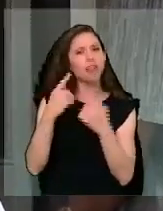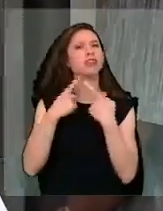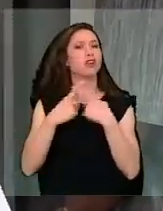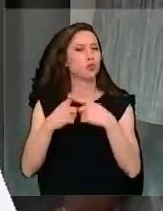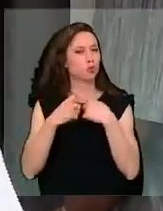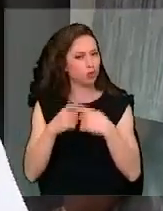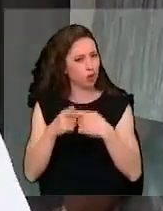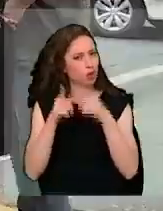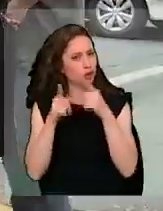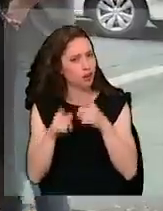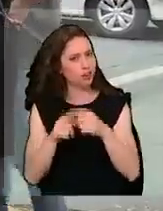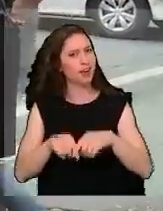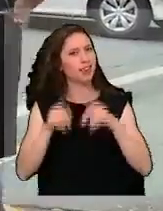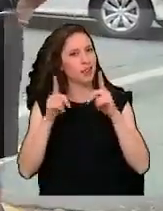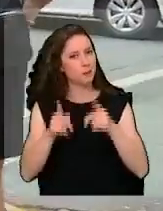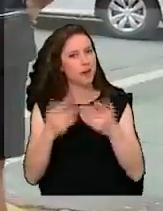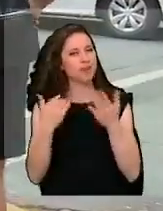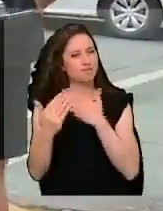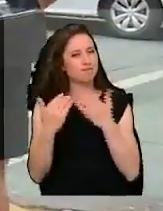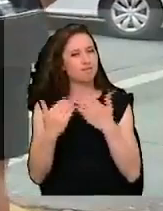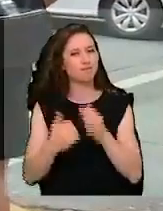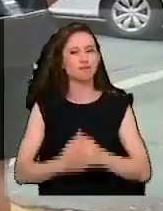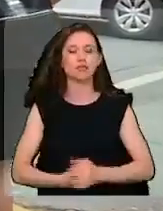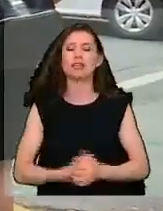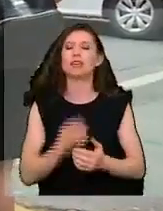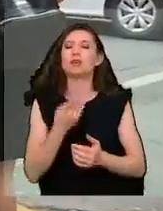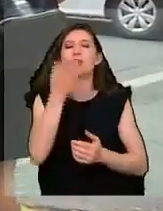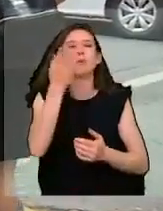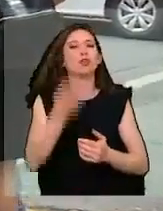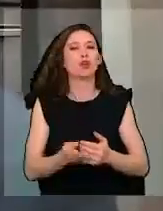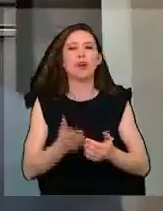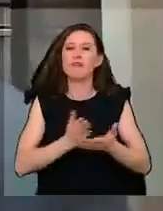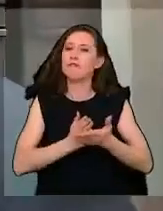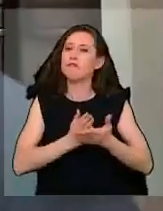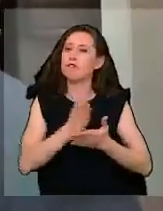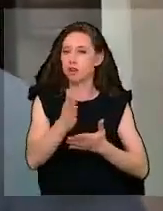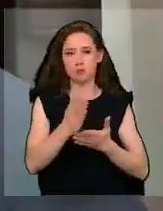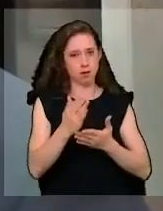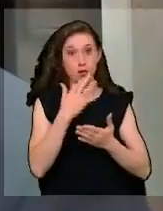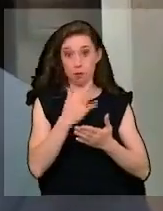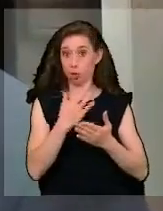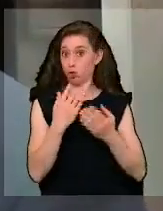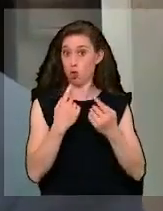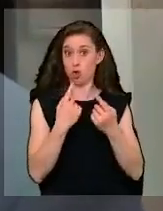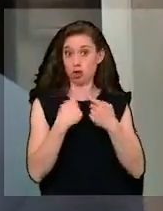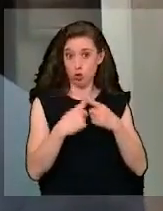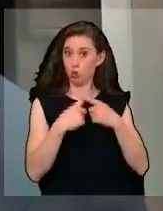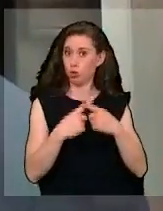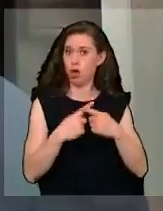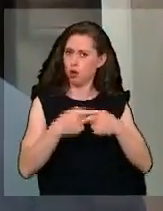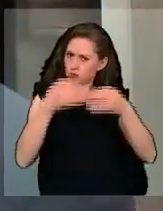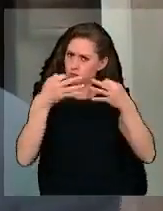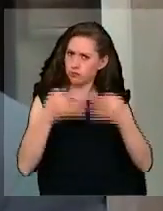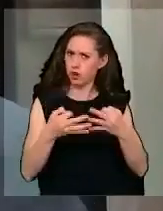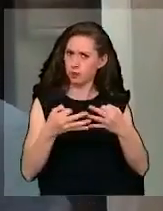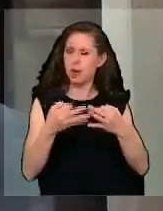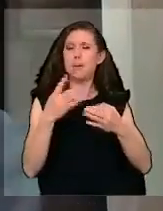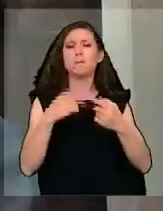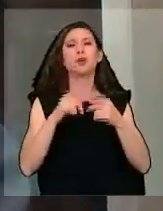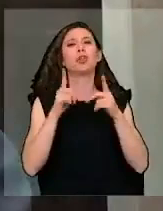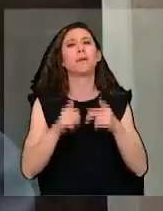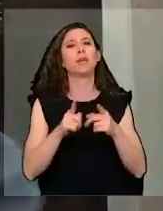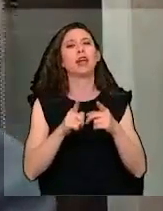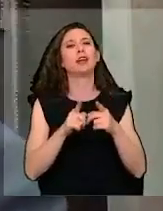de haber porfiado era una persona muy muy firme la discusión pero muy